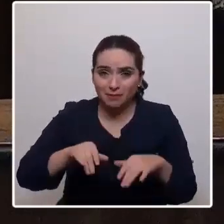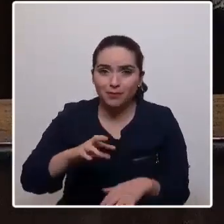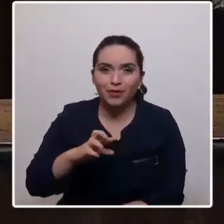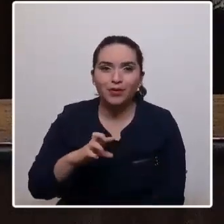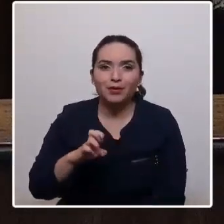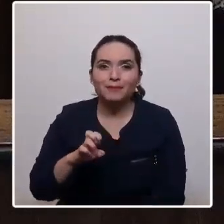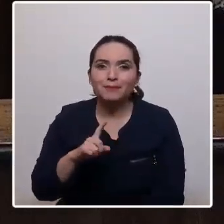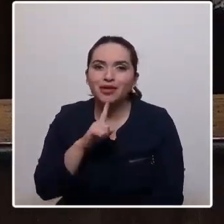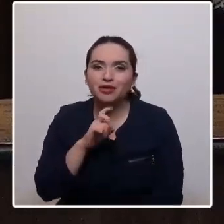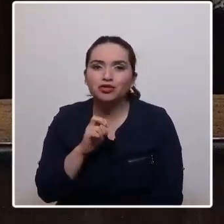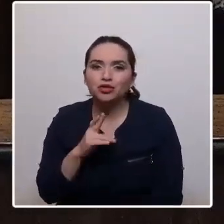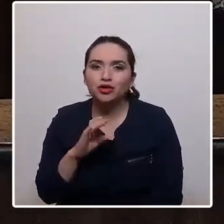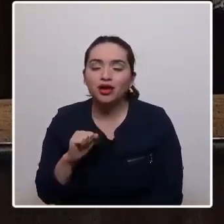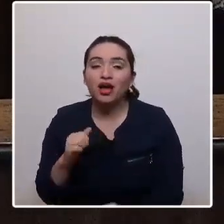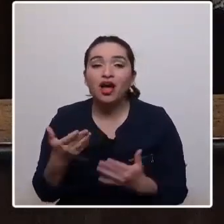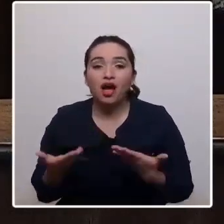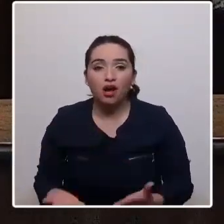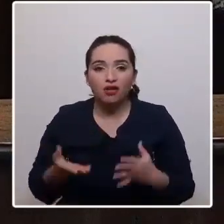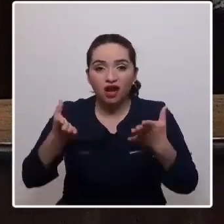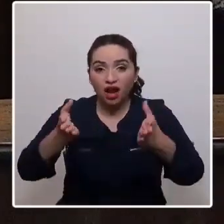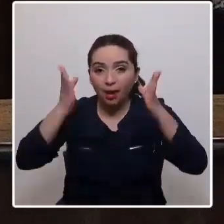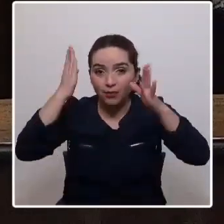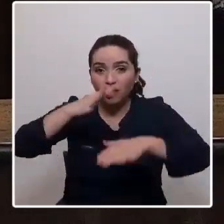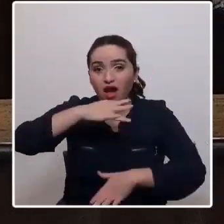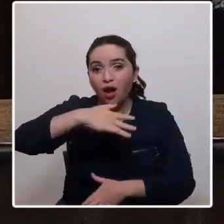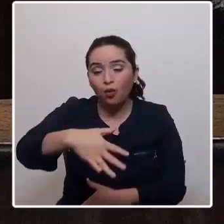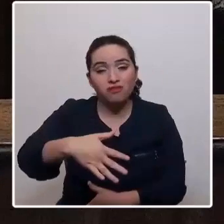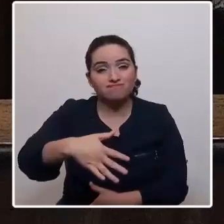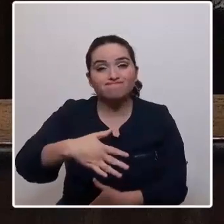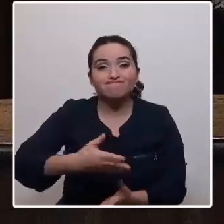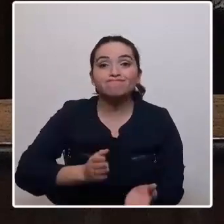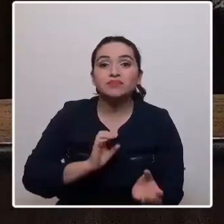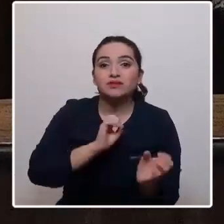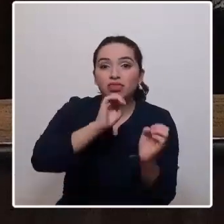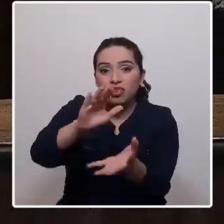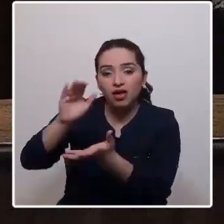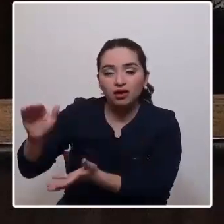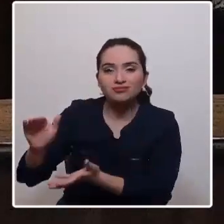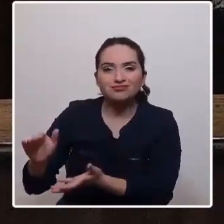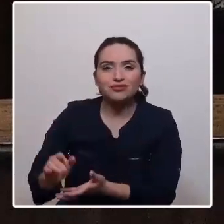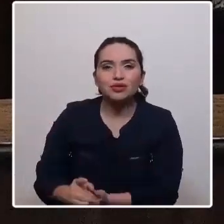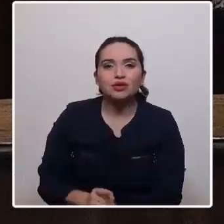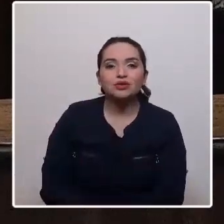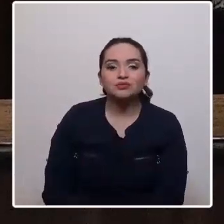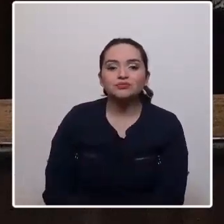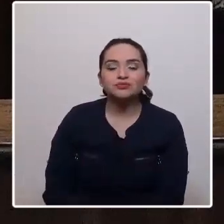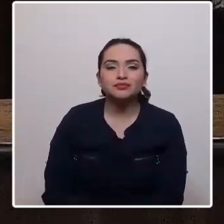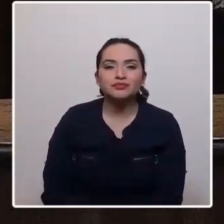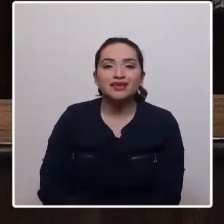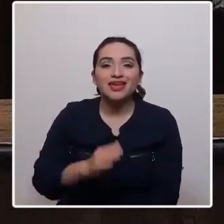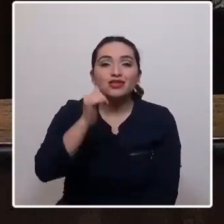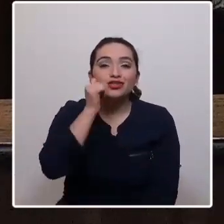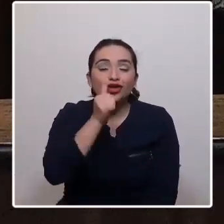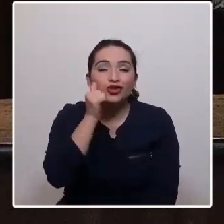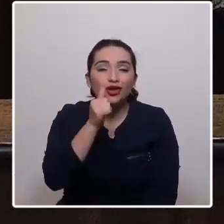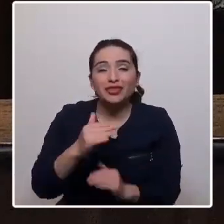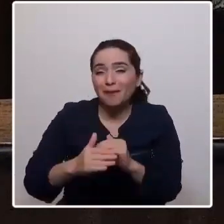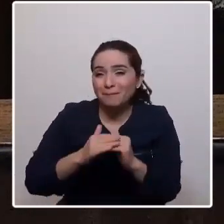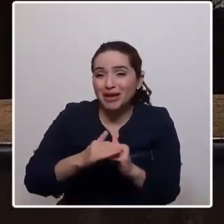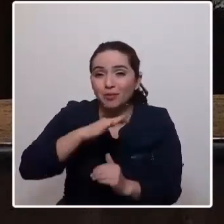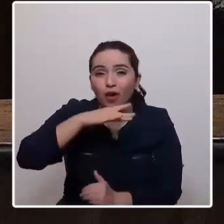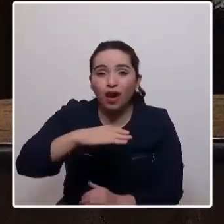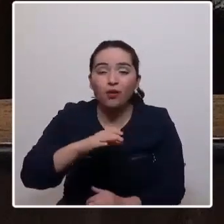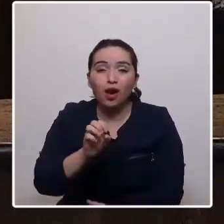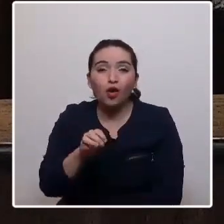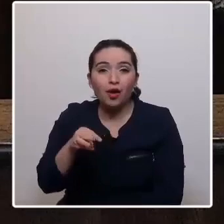agua mediante camiones aljibes sin alcanzar por persona el diario sugerido por la Organización Mundial de la Salud. Veo con